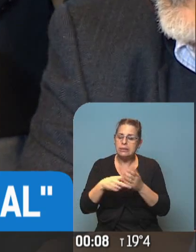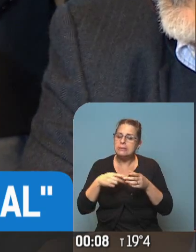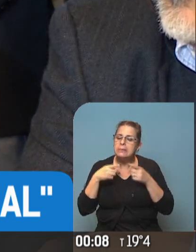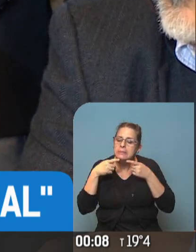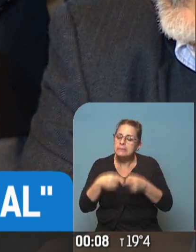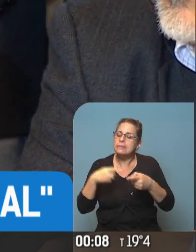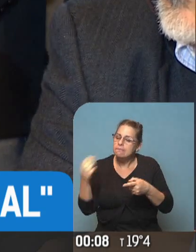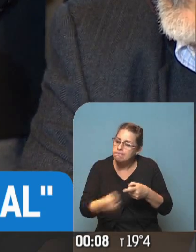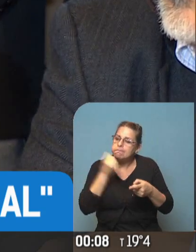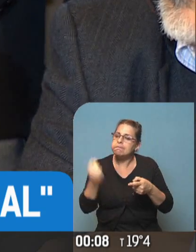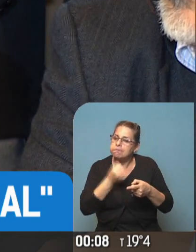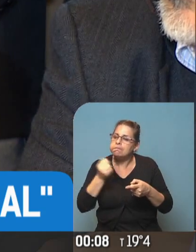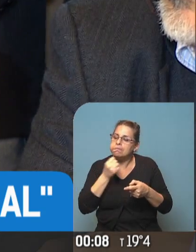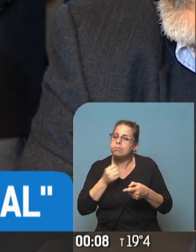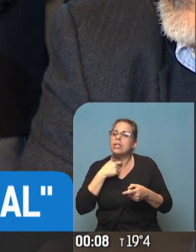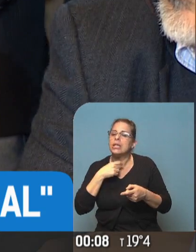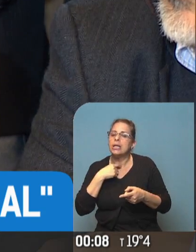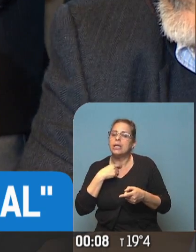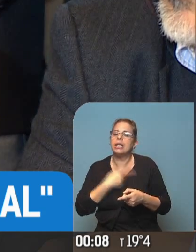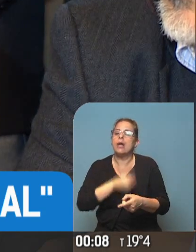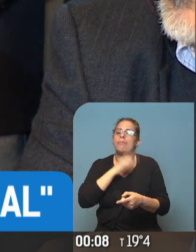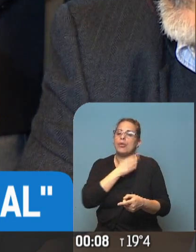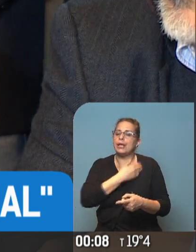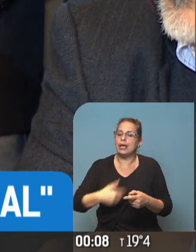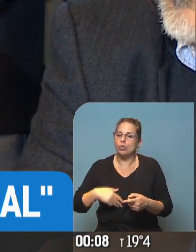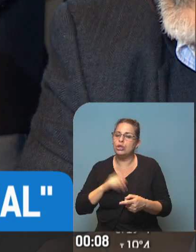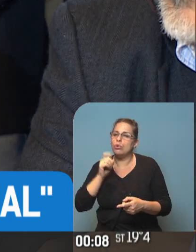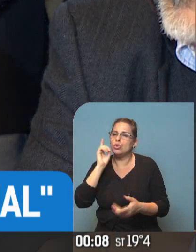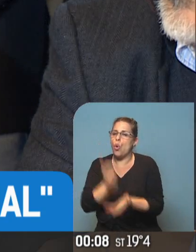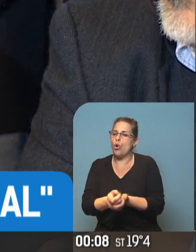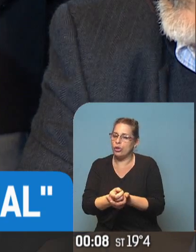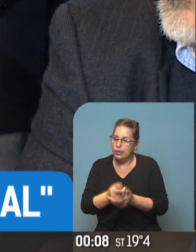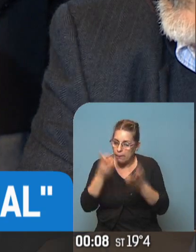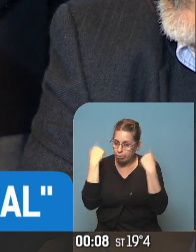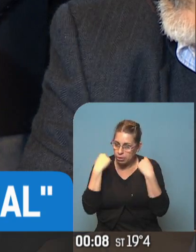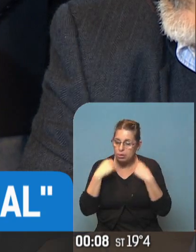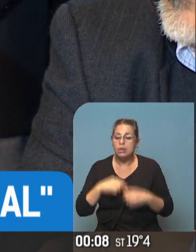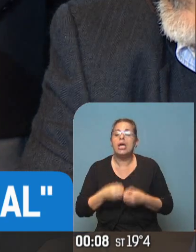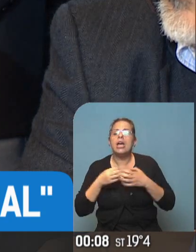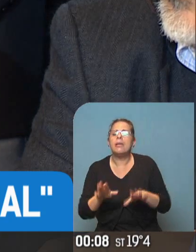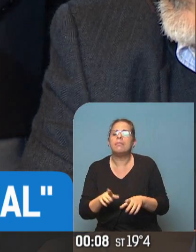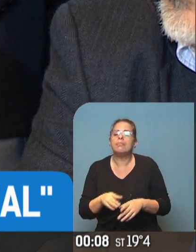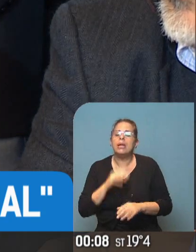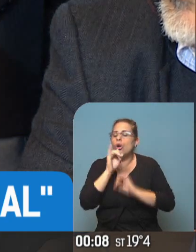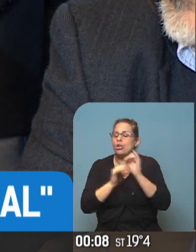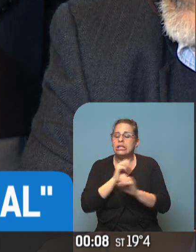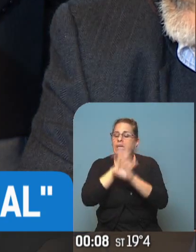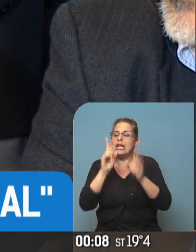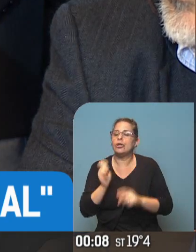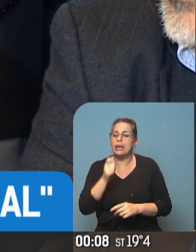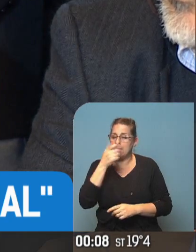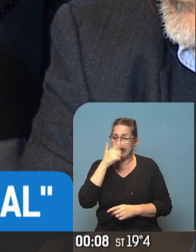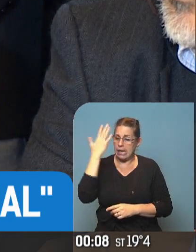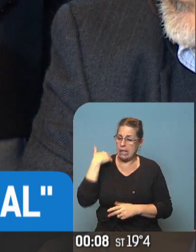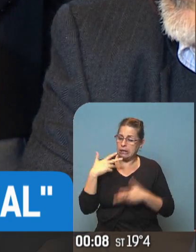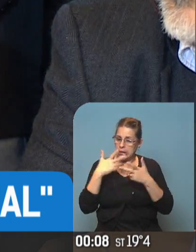en seguir las instrucciones que le da el Poder Ejecutivo Nacional. Y esto lo expresó con toda claridad el ingeniero Macri